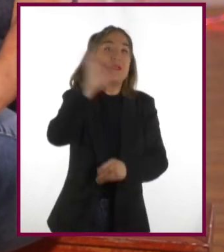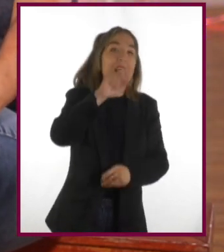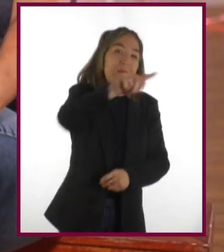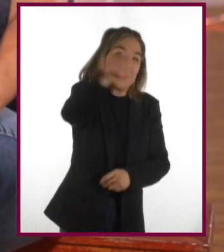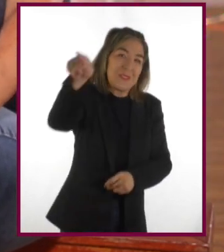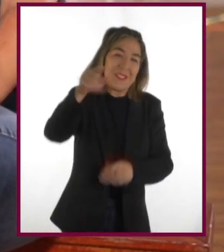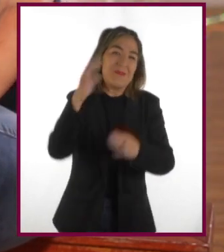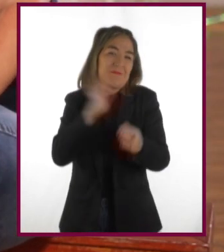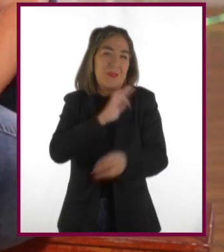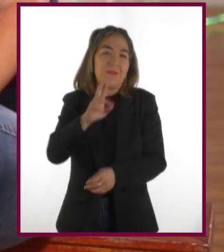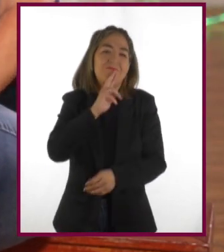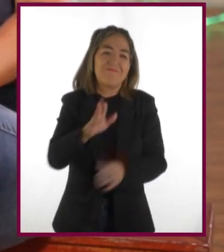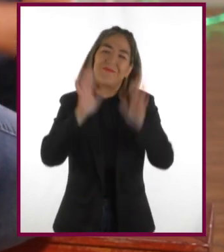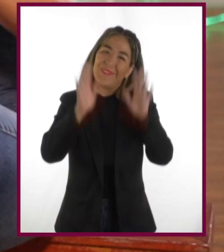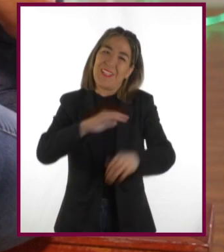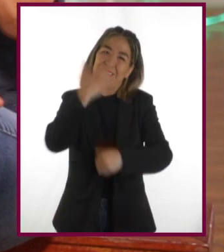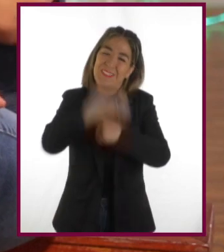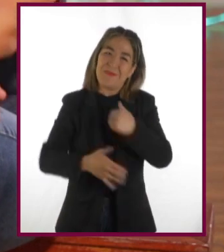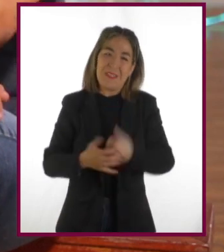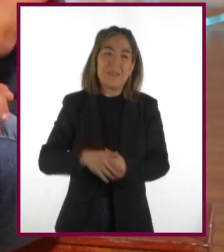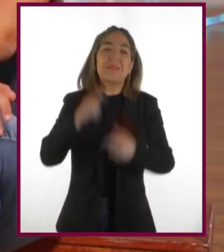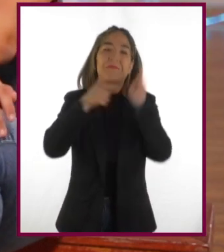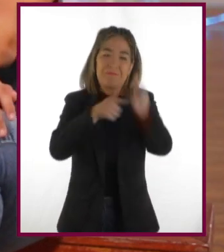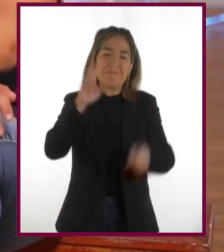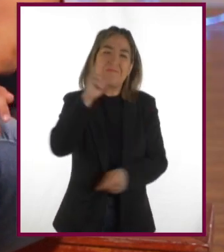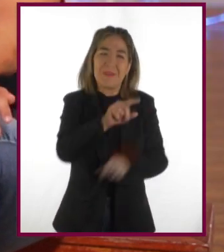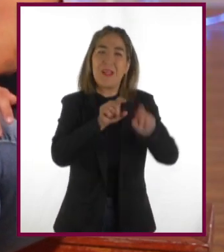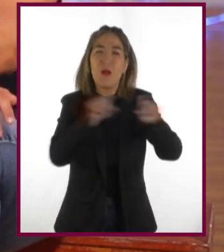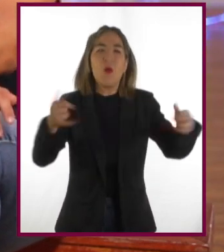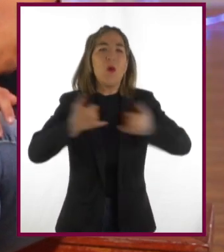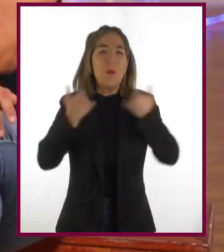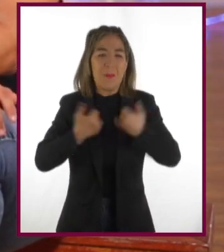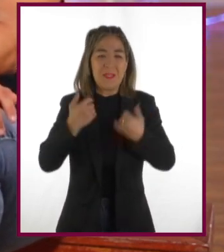tú. Ya nos vamos. Recuerden visitarnos en